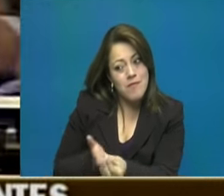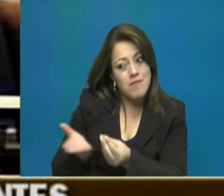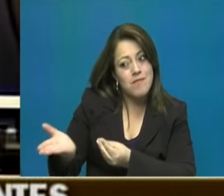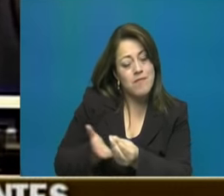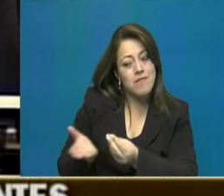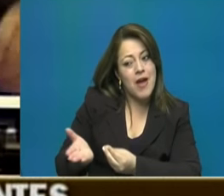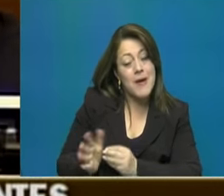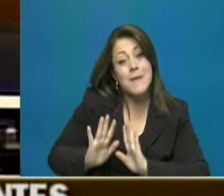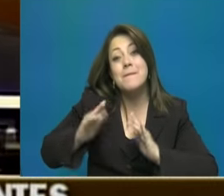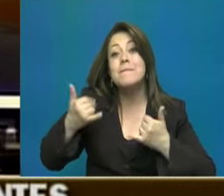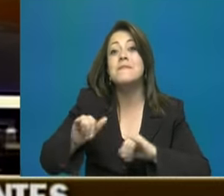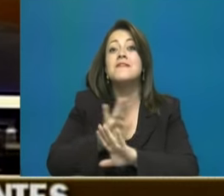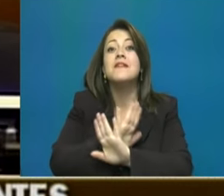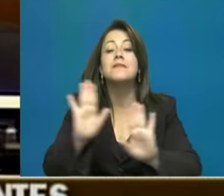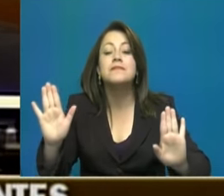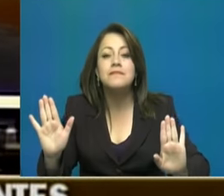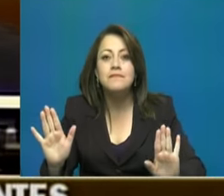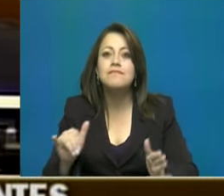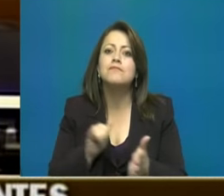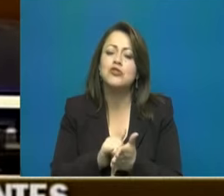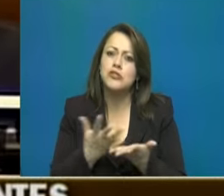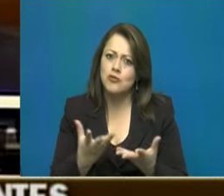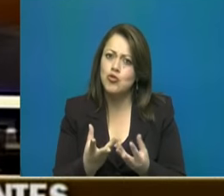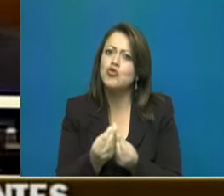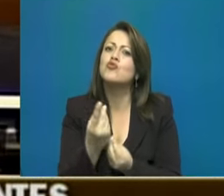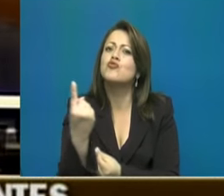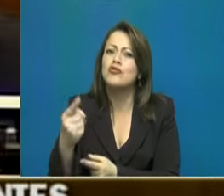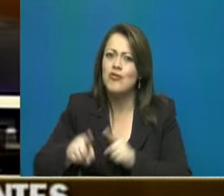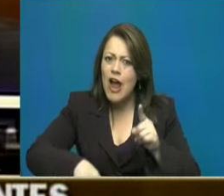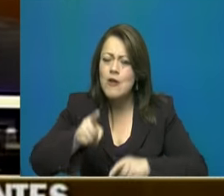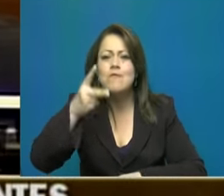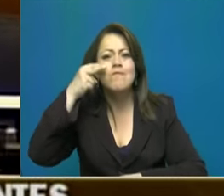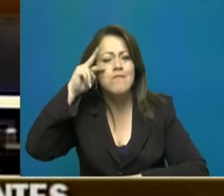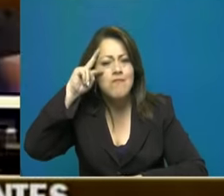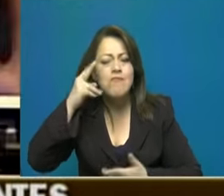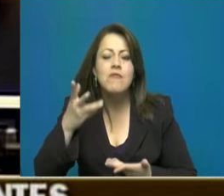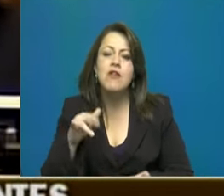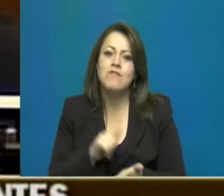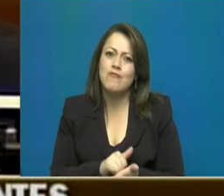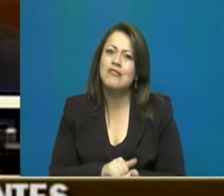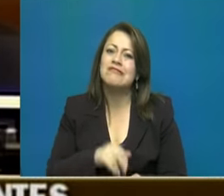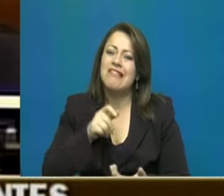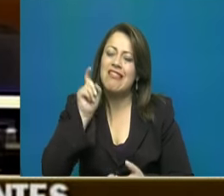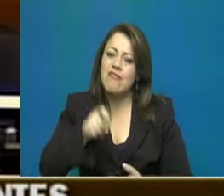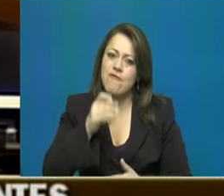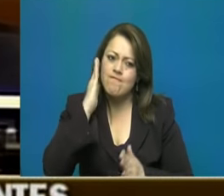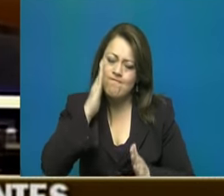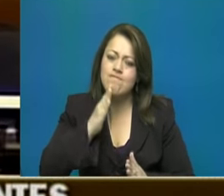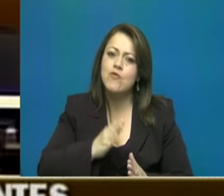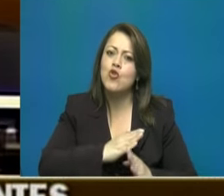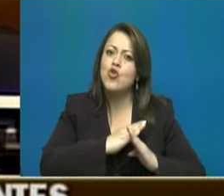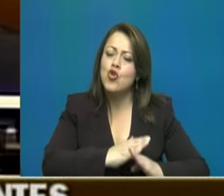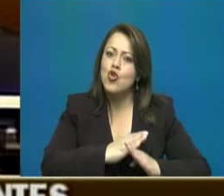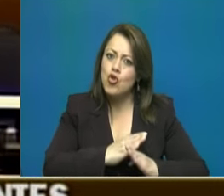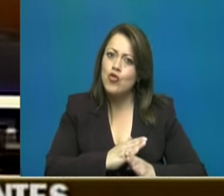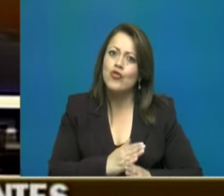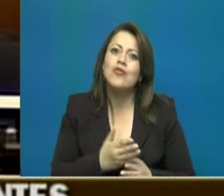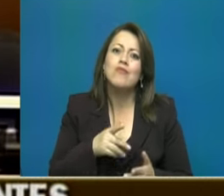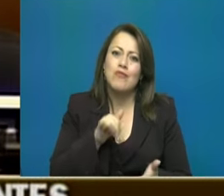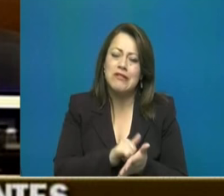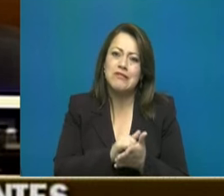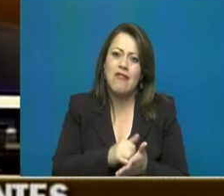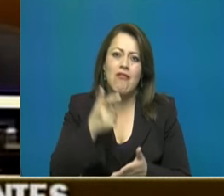dio su voto, hasta ahí llega mi responsabilidad como político y como funcionario público con usted, porque el contrato se dio por saldado, y ahí es donde las